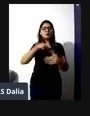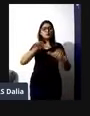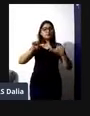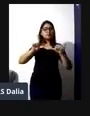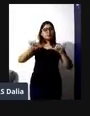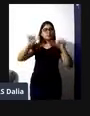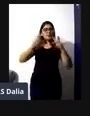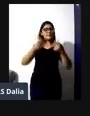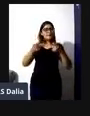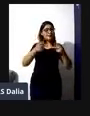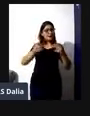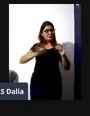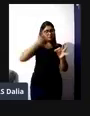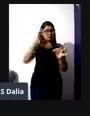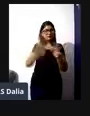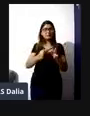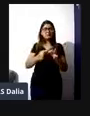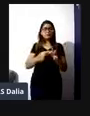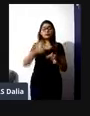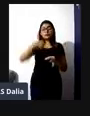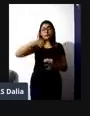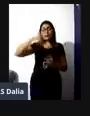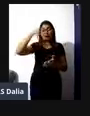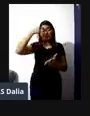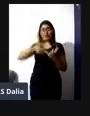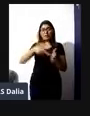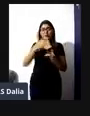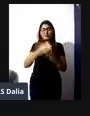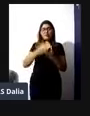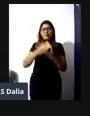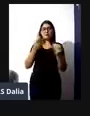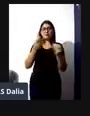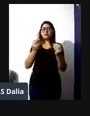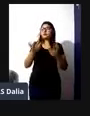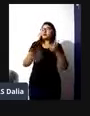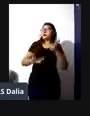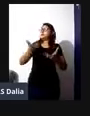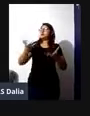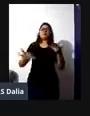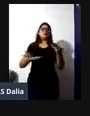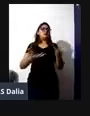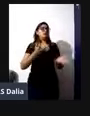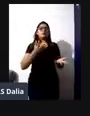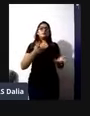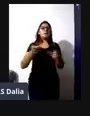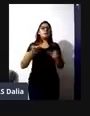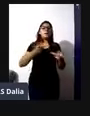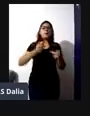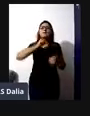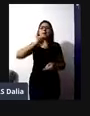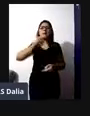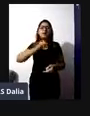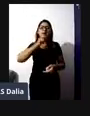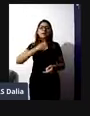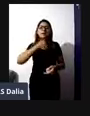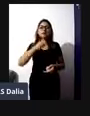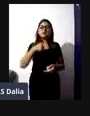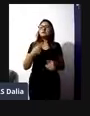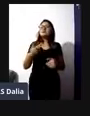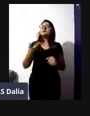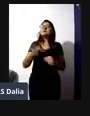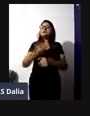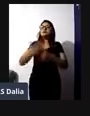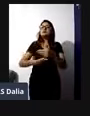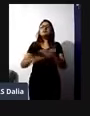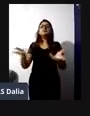parece que ahora sí nos agarró como en mucha curva, como que no sabíamos muy bien qué era lo que teníamos que hacer. Y